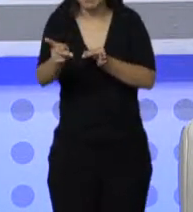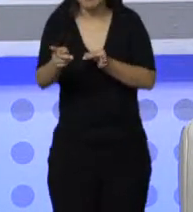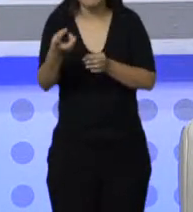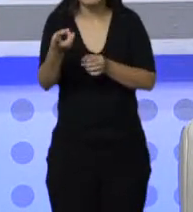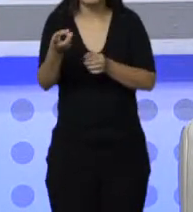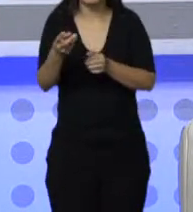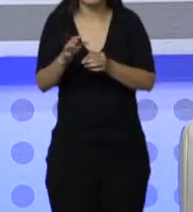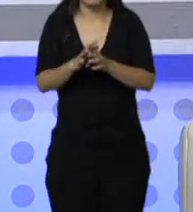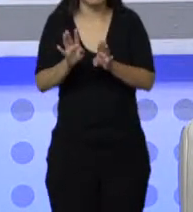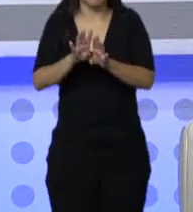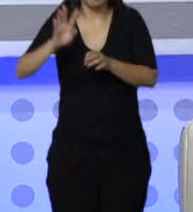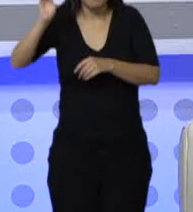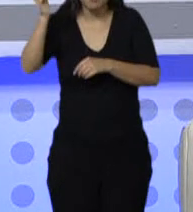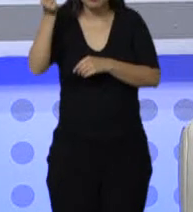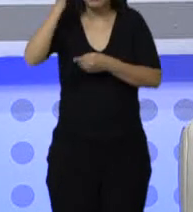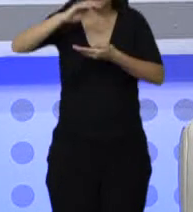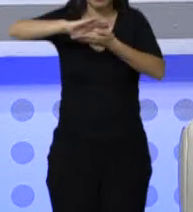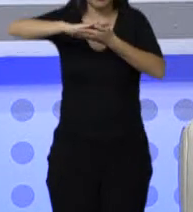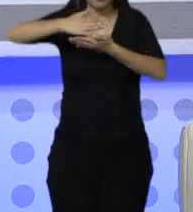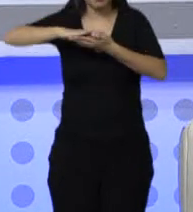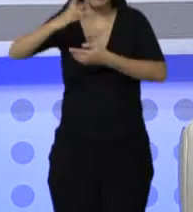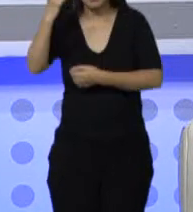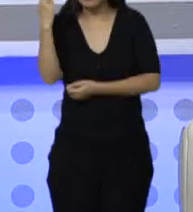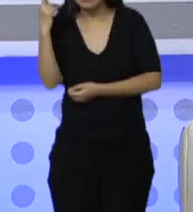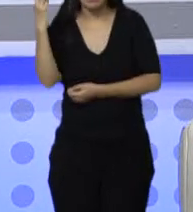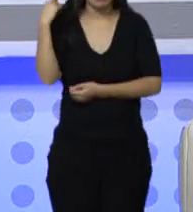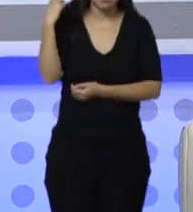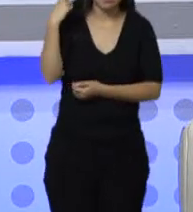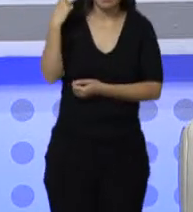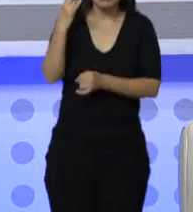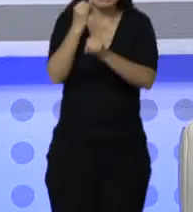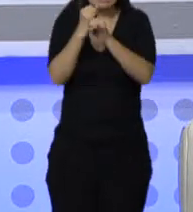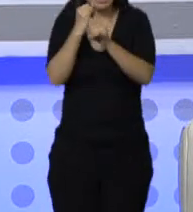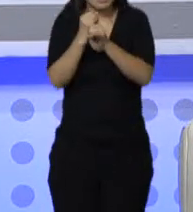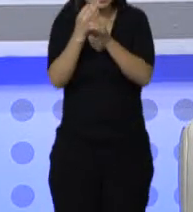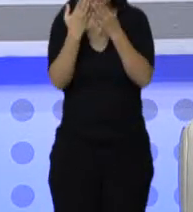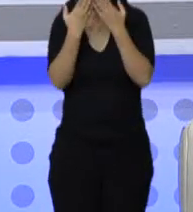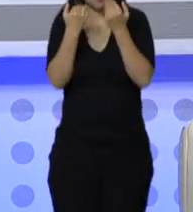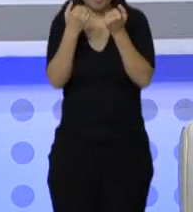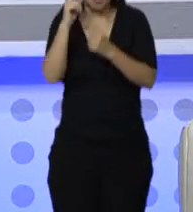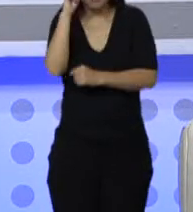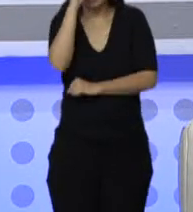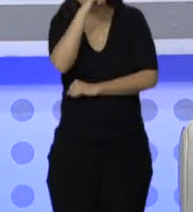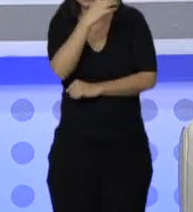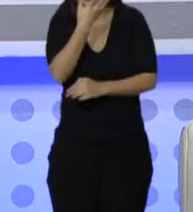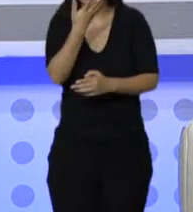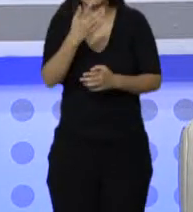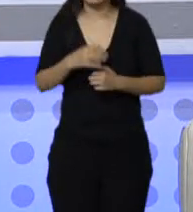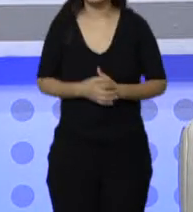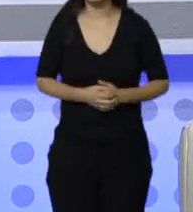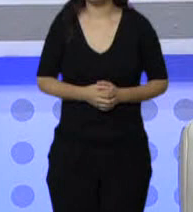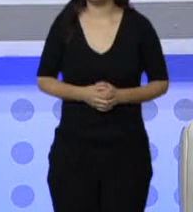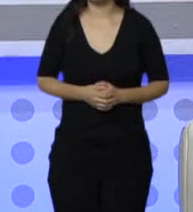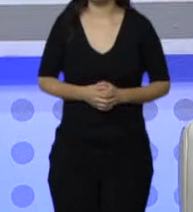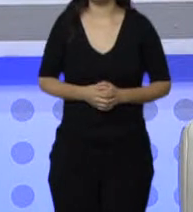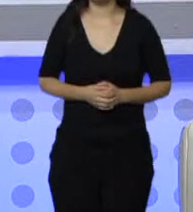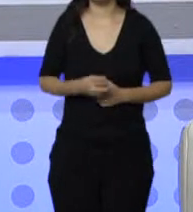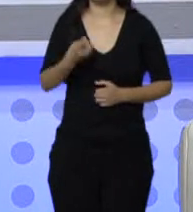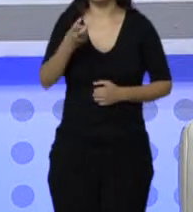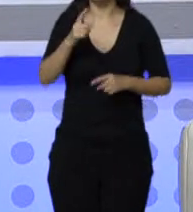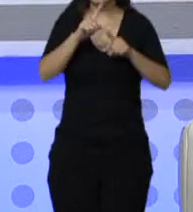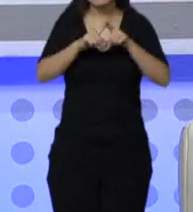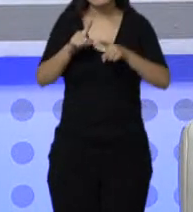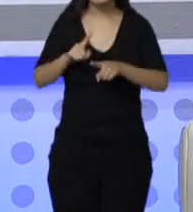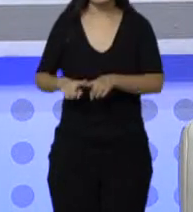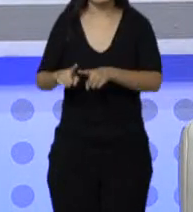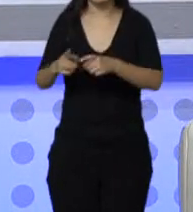normalmente no llega a veces puede llegar a veces a veces no entonces hay muchos puntos todavía